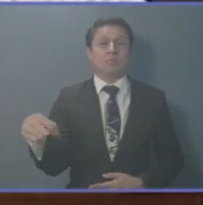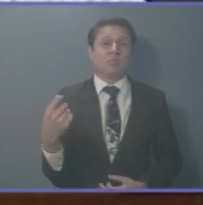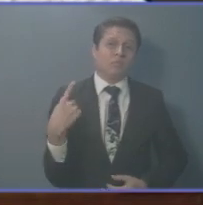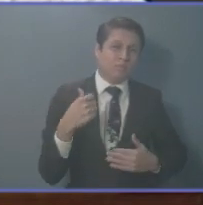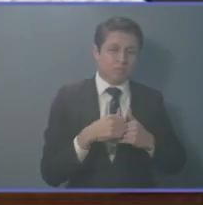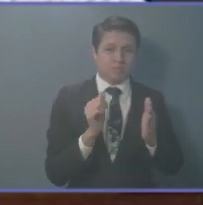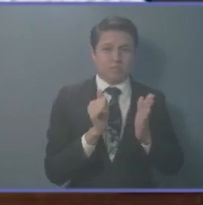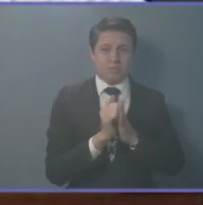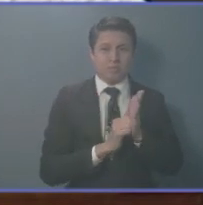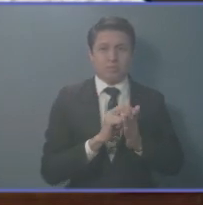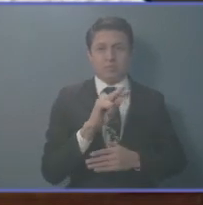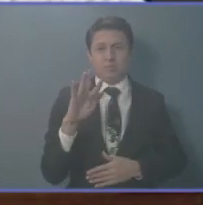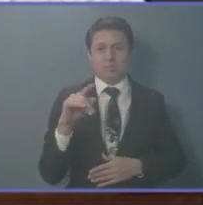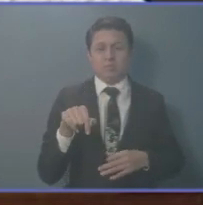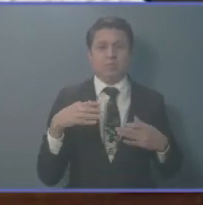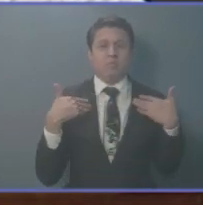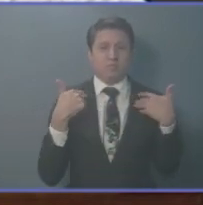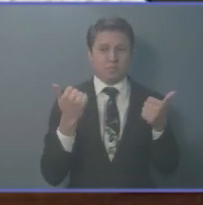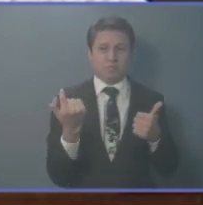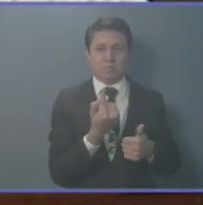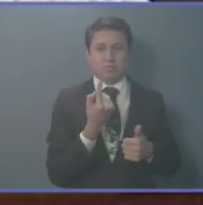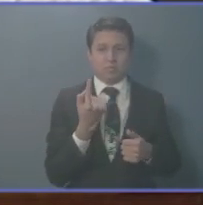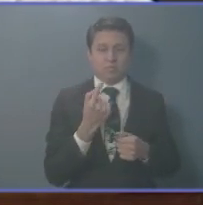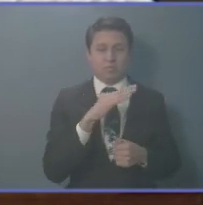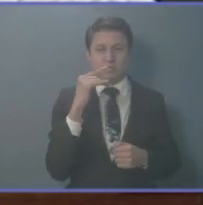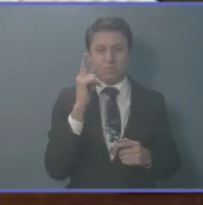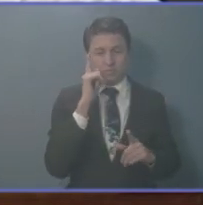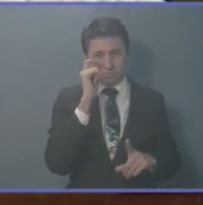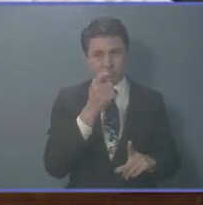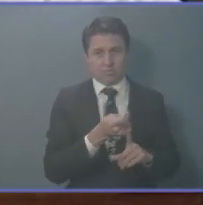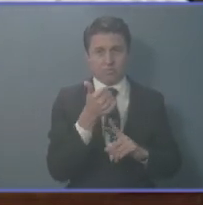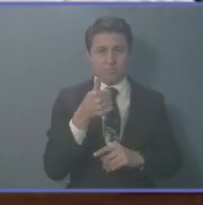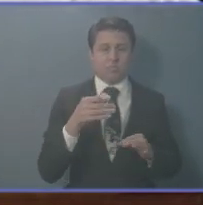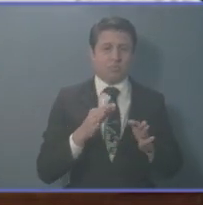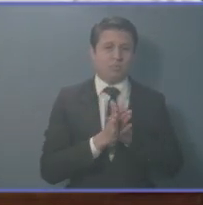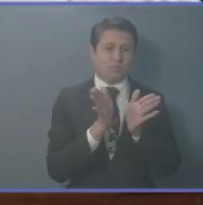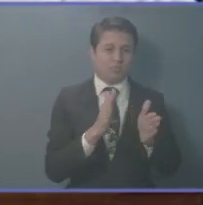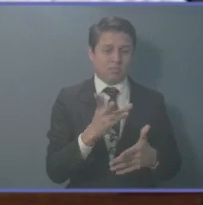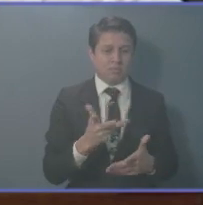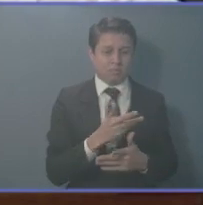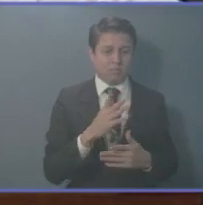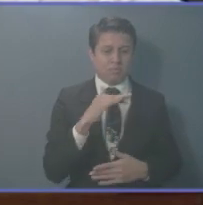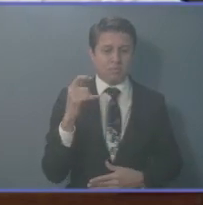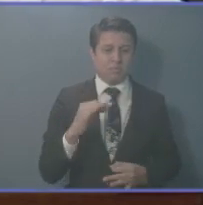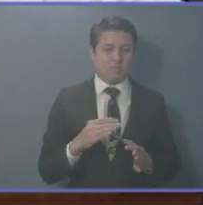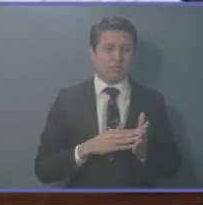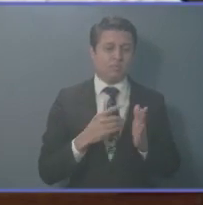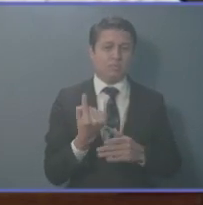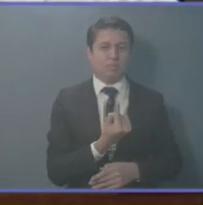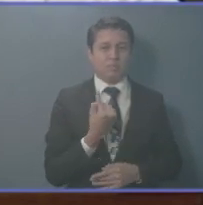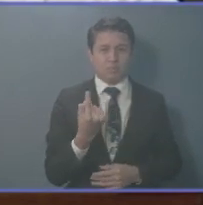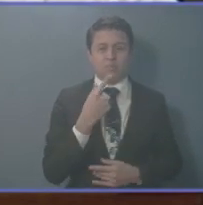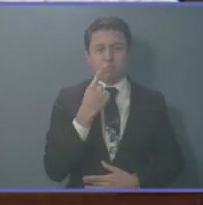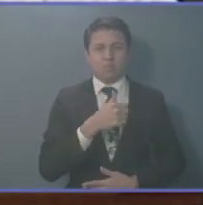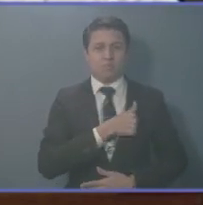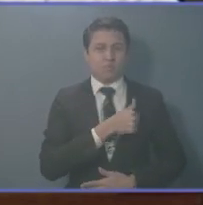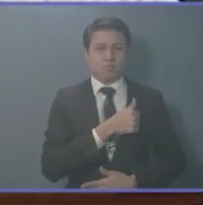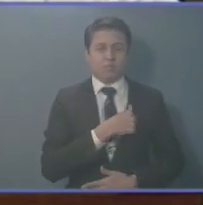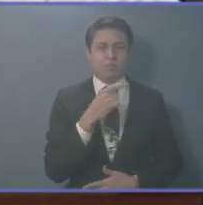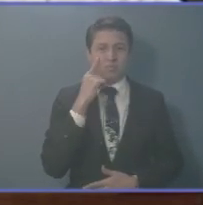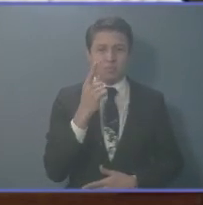65 determina que la salud de los habitantes de la República constituye un bien público y que el Estado y las personas están obligadas a